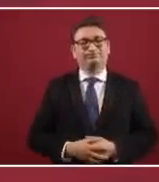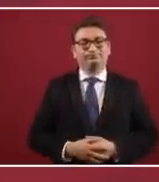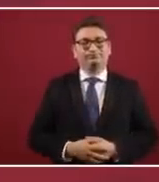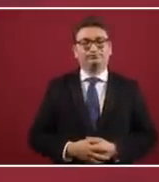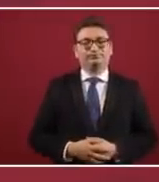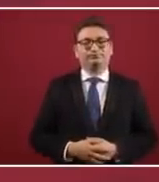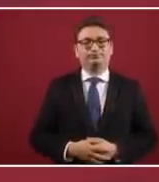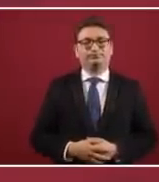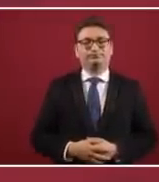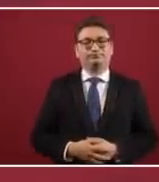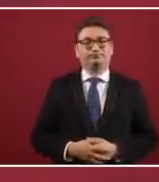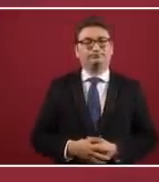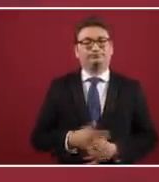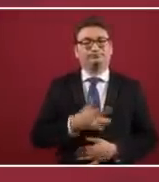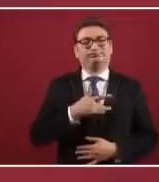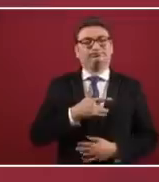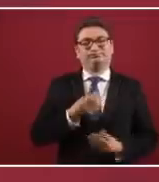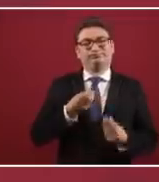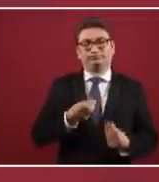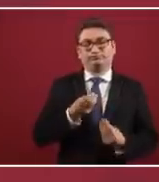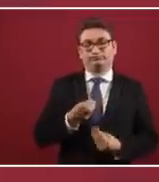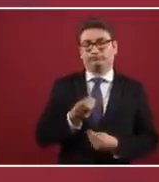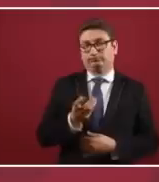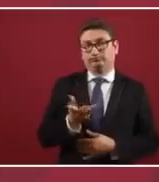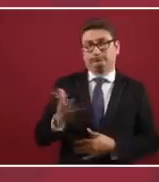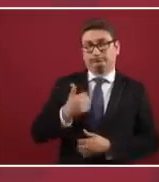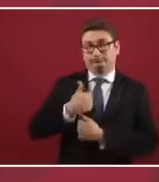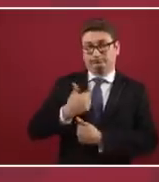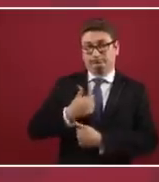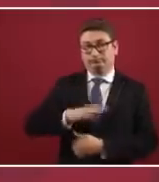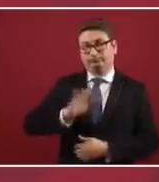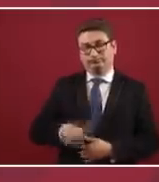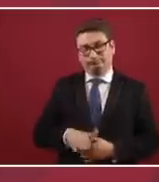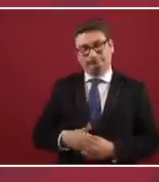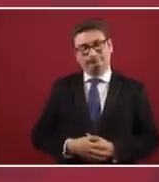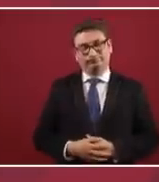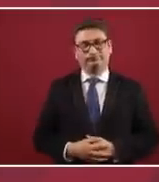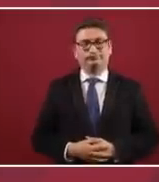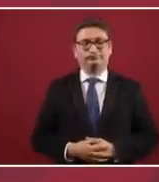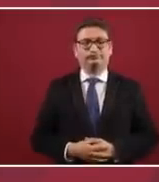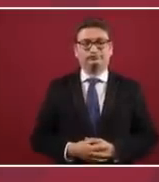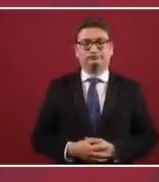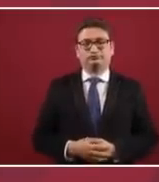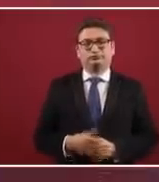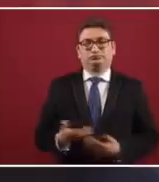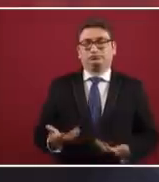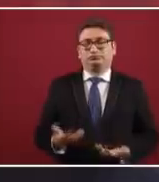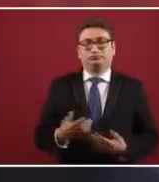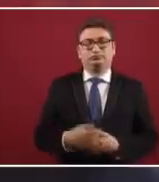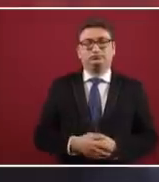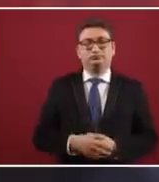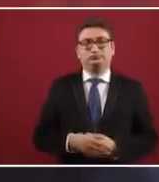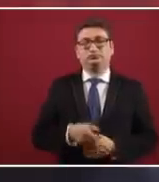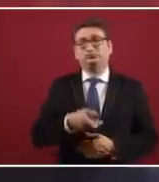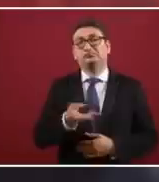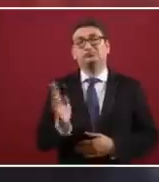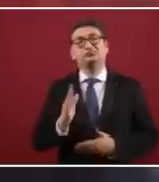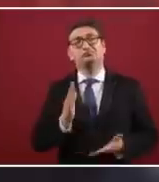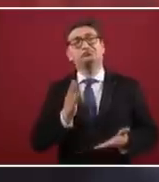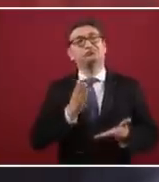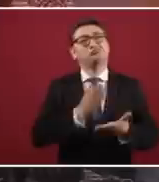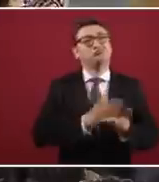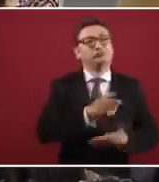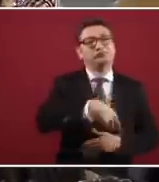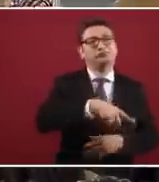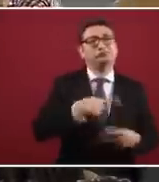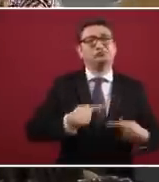el que pierdan la vida estos soldados que fueron cobardemente emboscados.